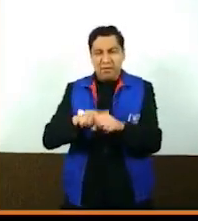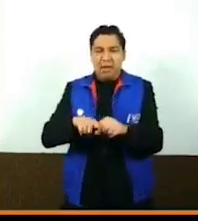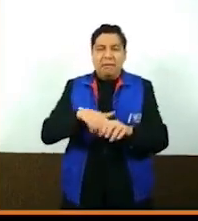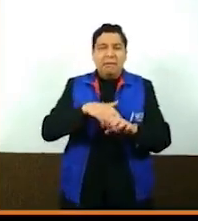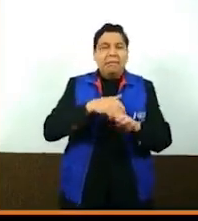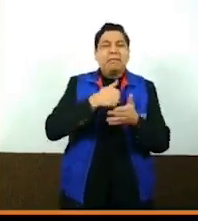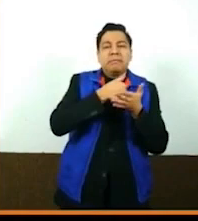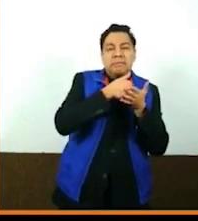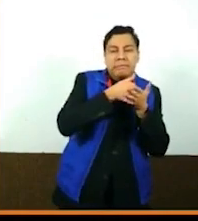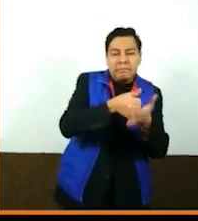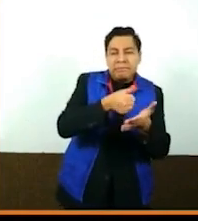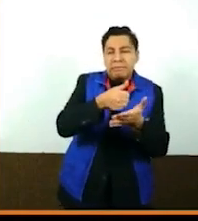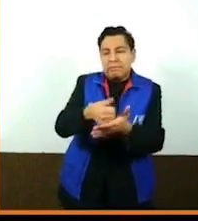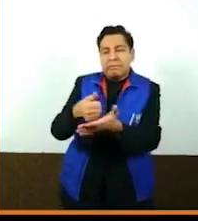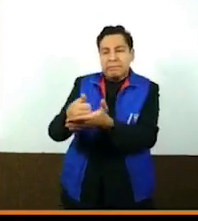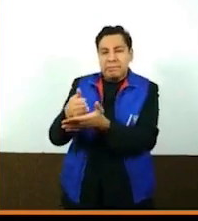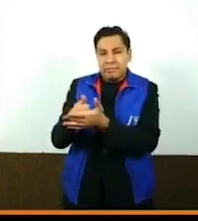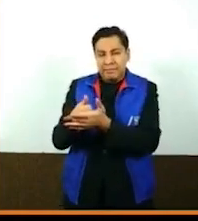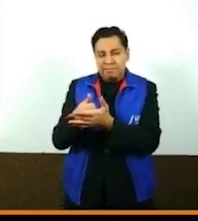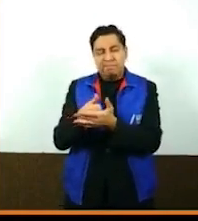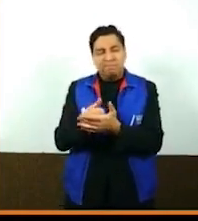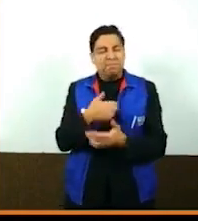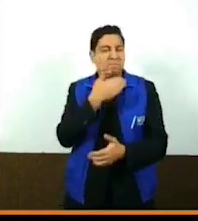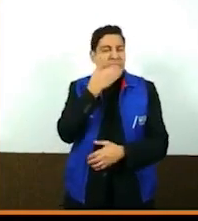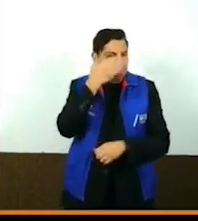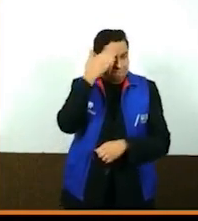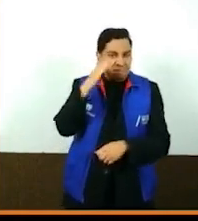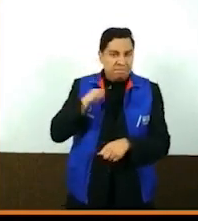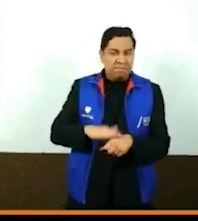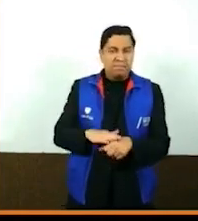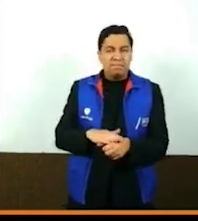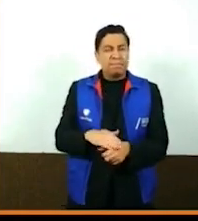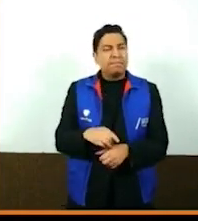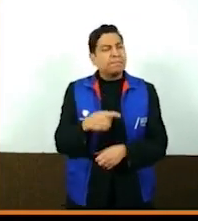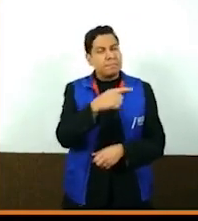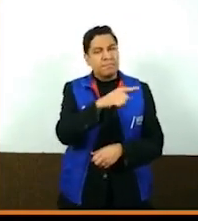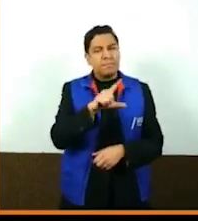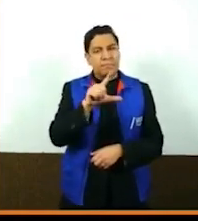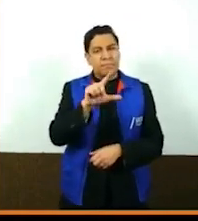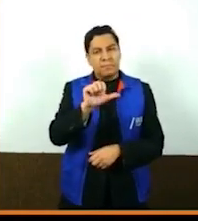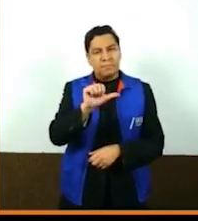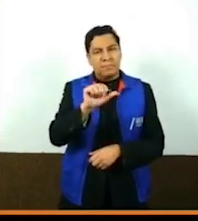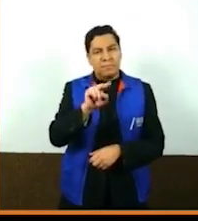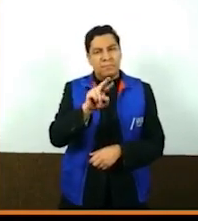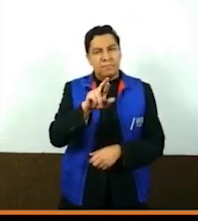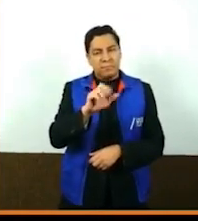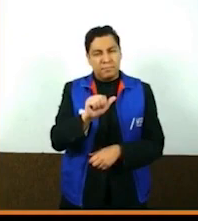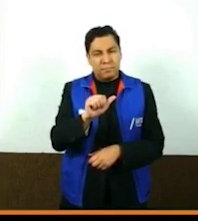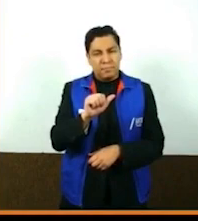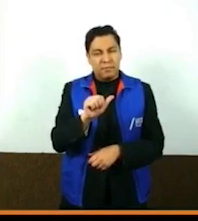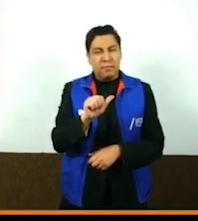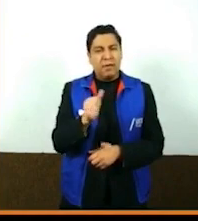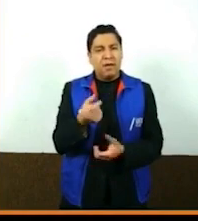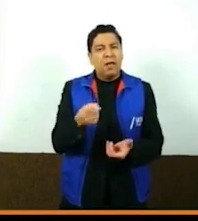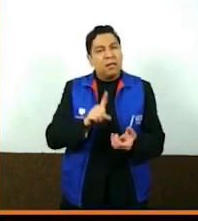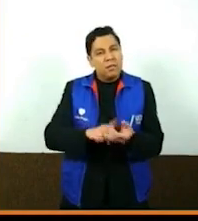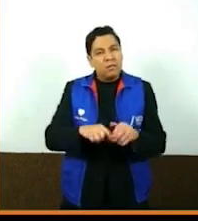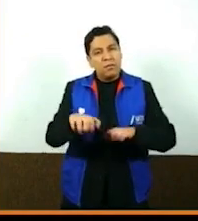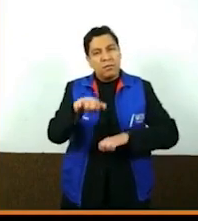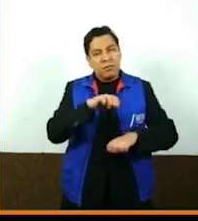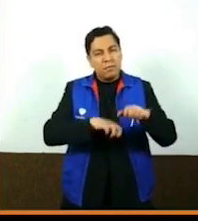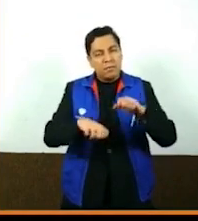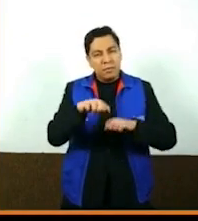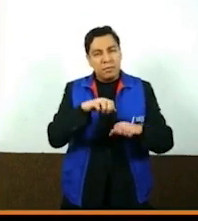abre la plática para que Laura nos platique de cómo, ¿no? ¿Qué prácticas han realizado para involucrar a sus empleados, ¿no? En